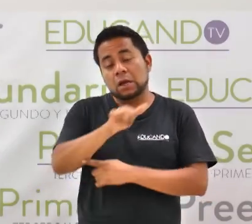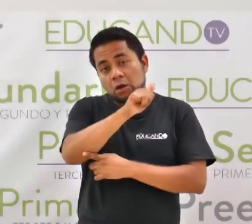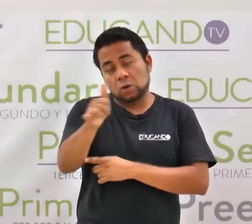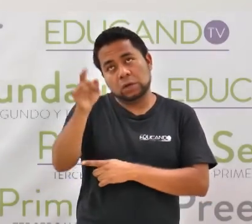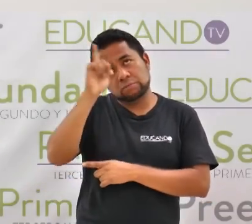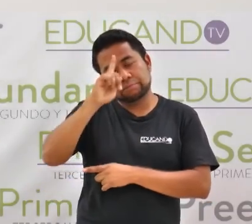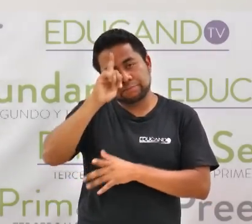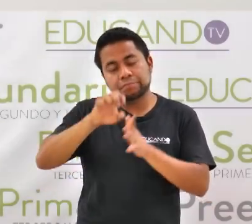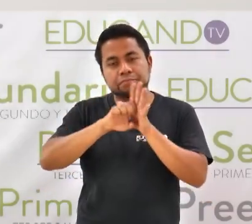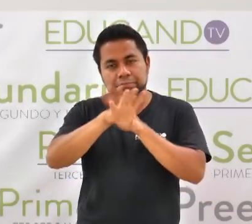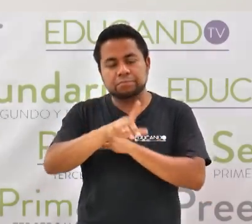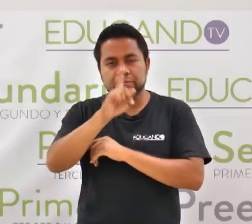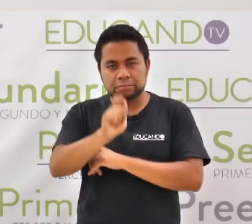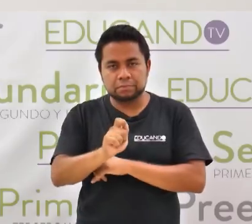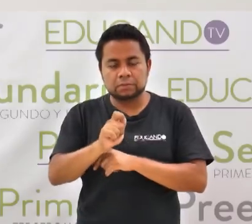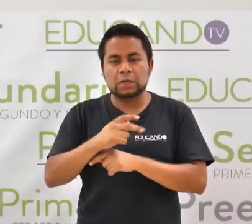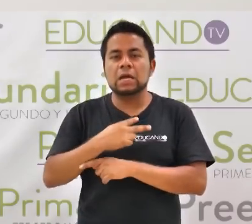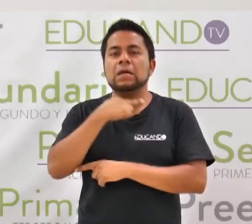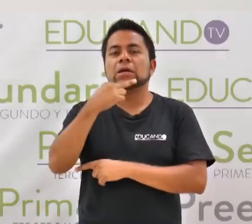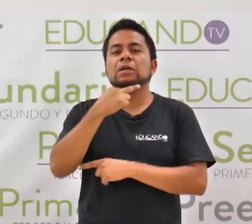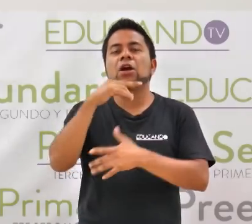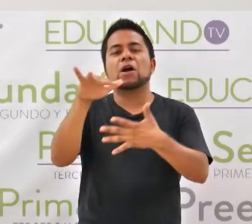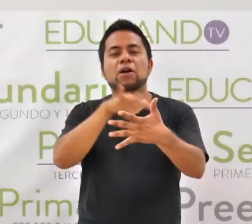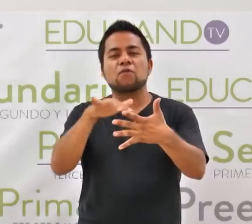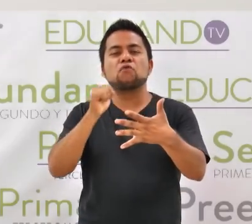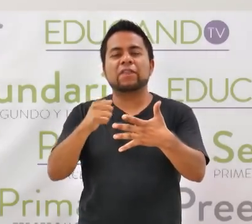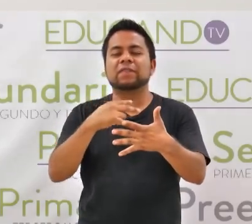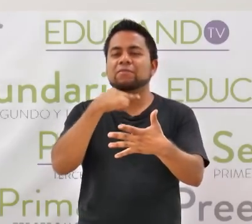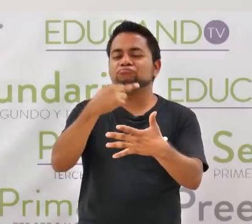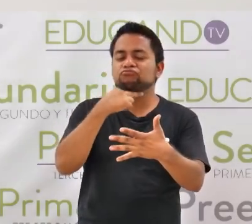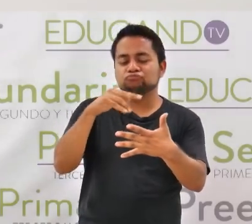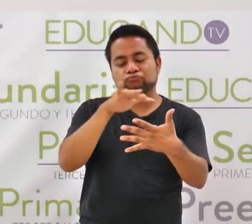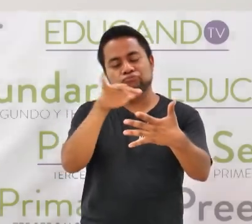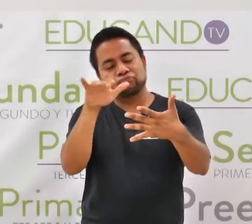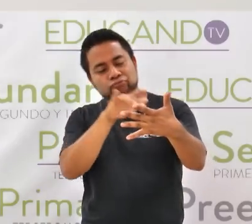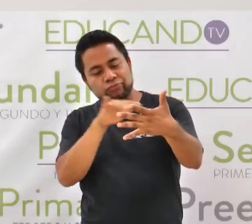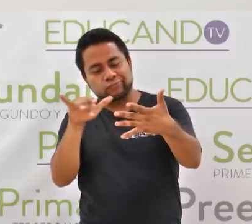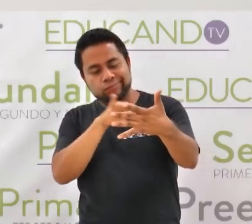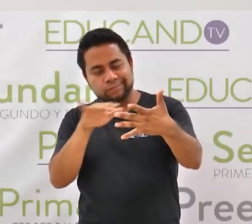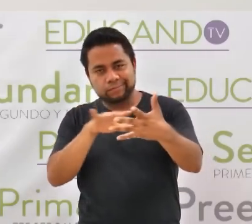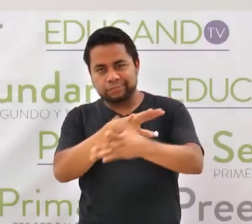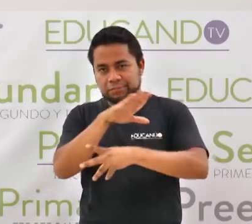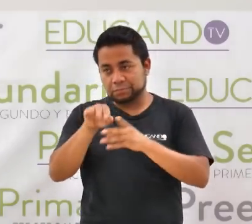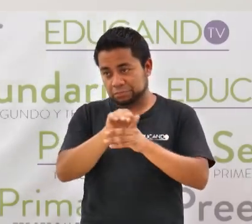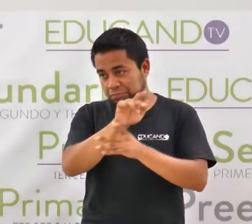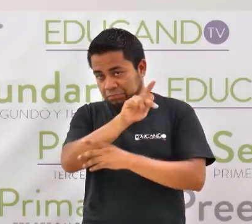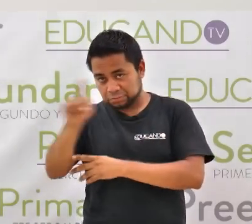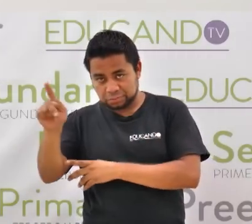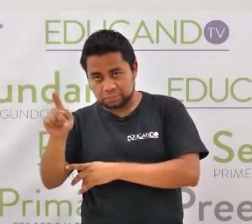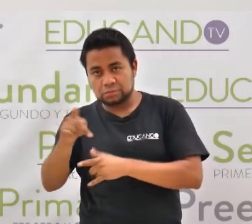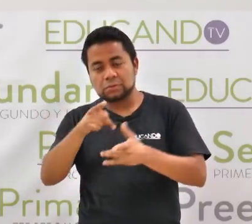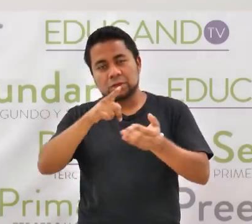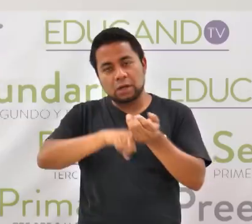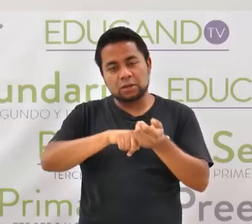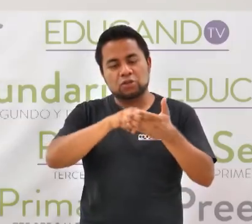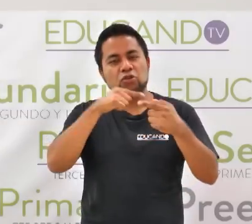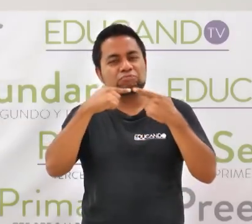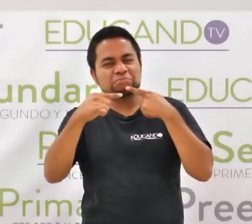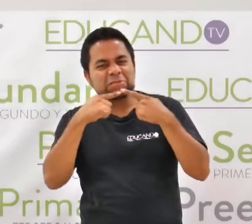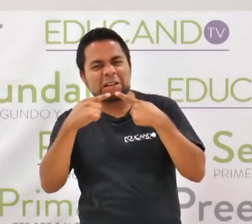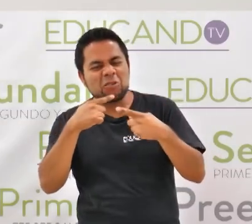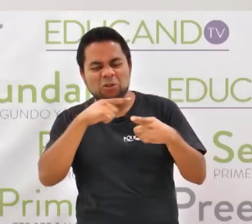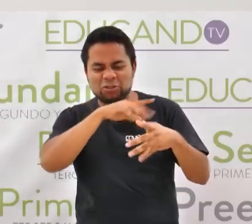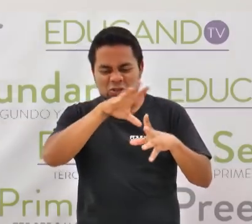Otra sugerencia es leer en voz alta. Lean en voz alta todos